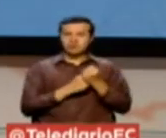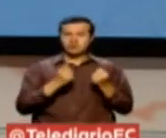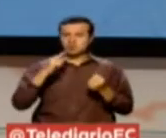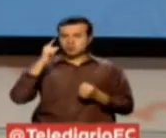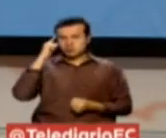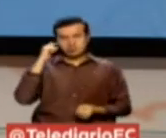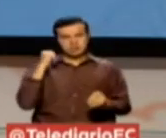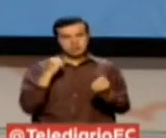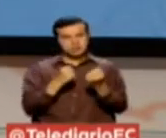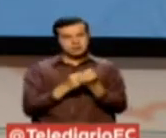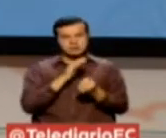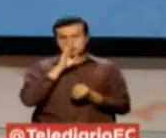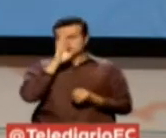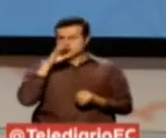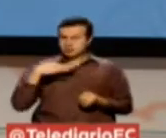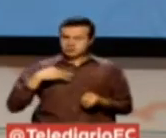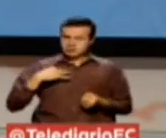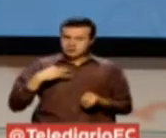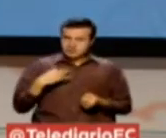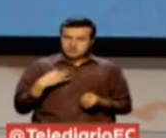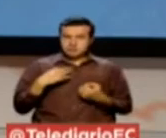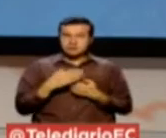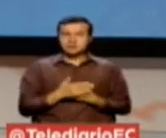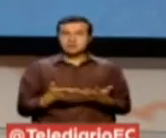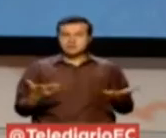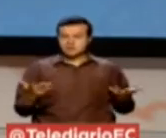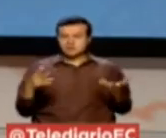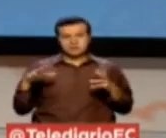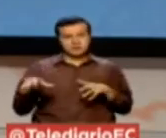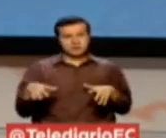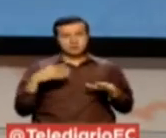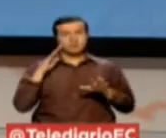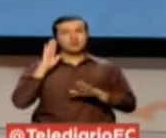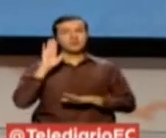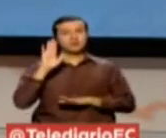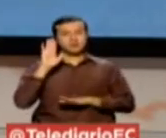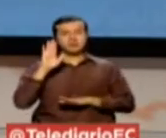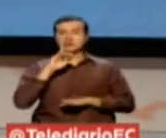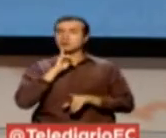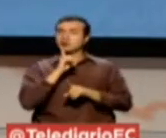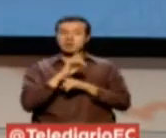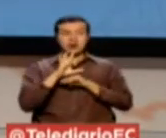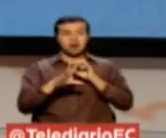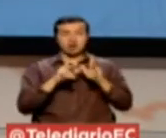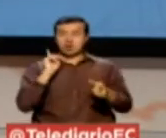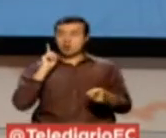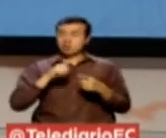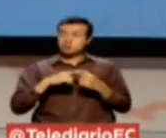gobierno que esté dispuesto a ejecutar lo que ofreció, ¿no? Esa cirugía mayor que